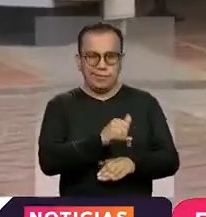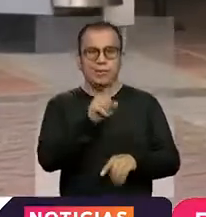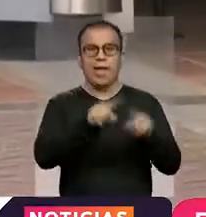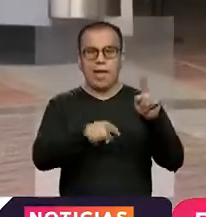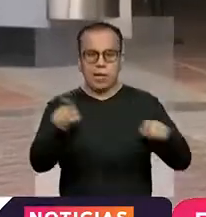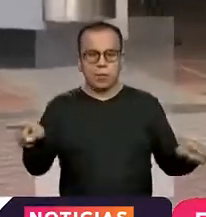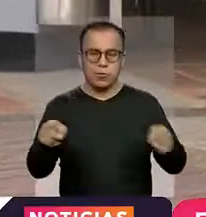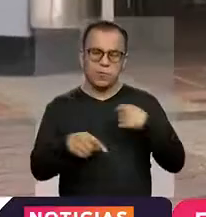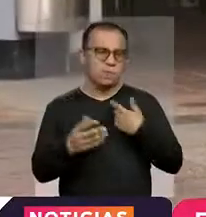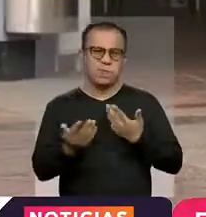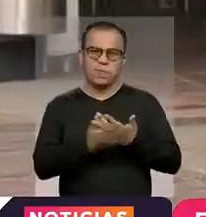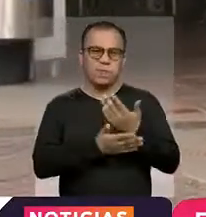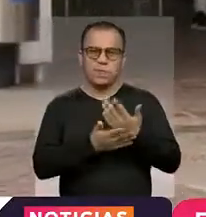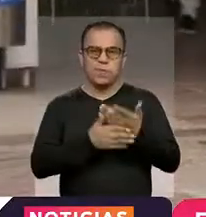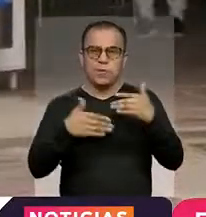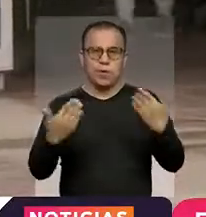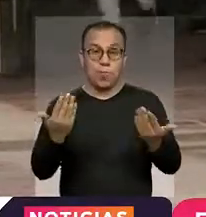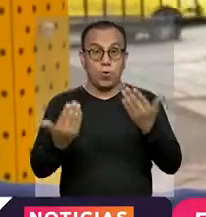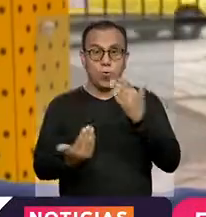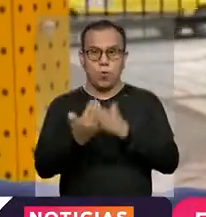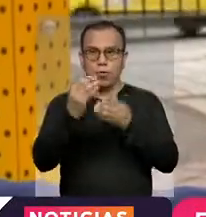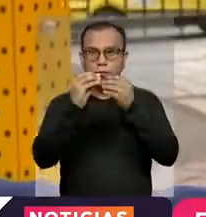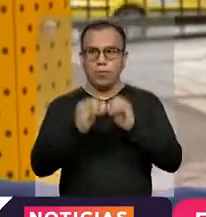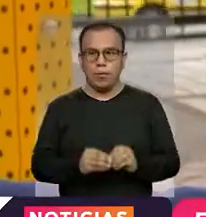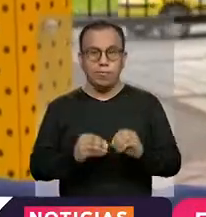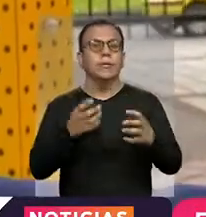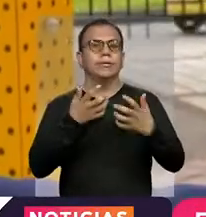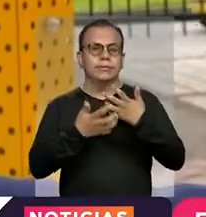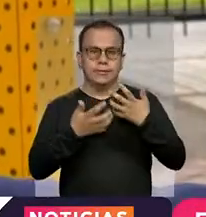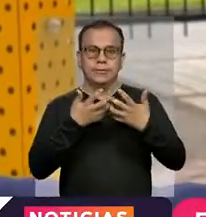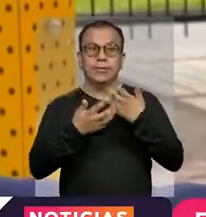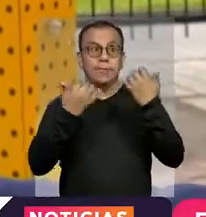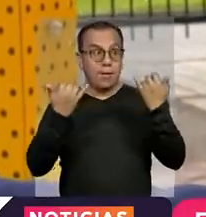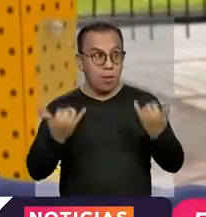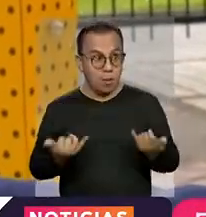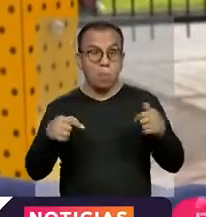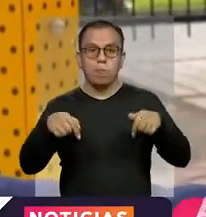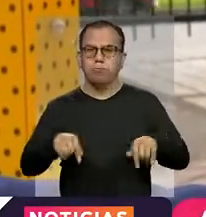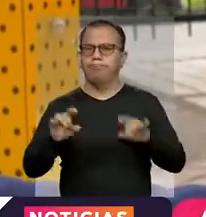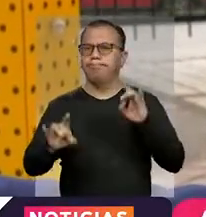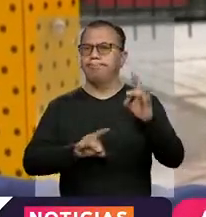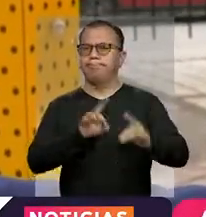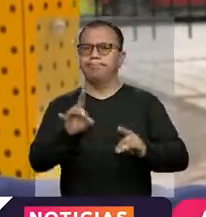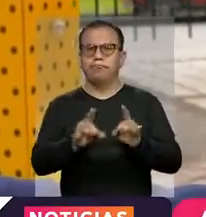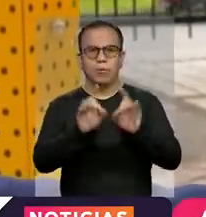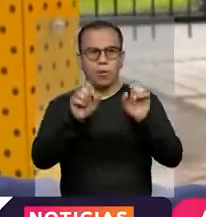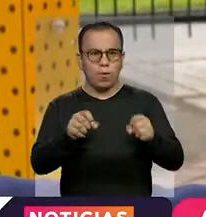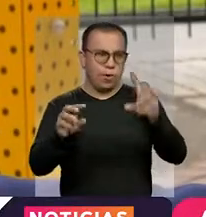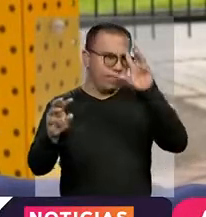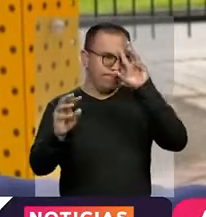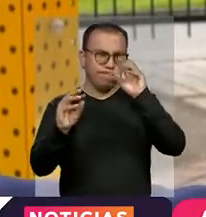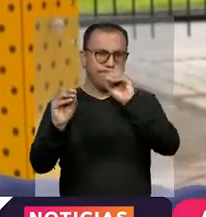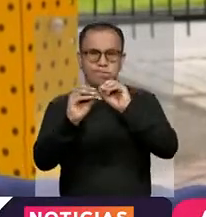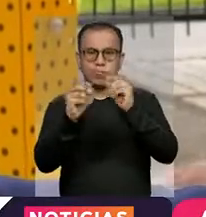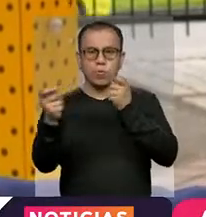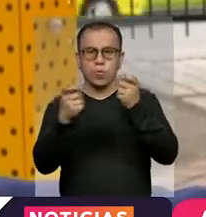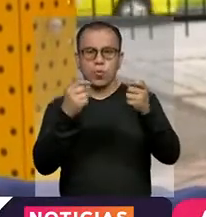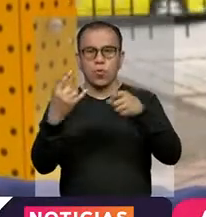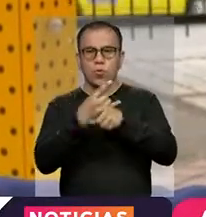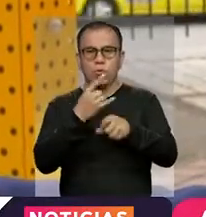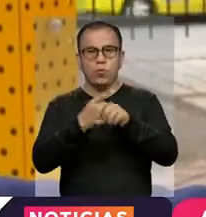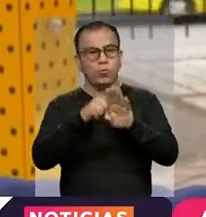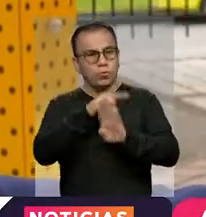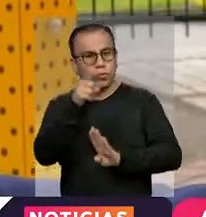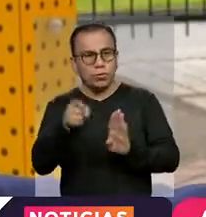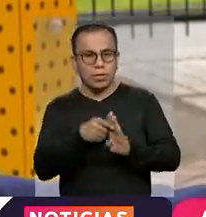algunos recurren a herramientas innovadoras. Que hay sistemas ahora que perfectamente pueden coordinar todo lo que